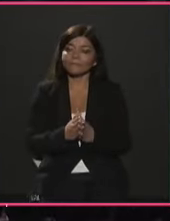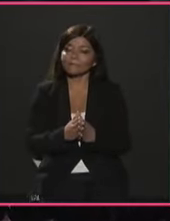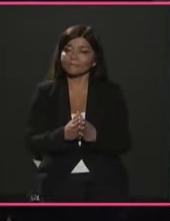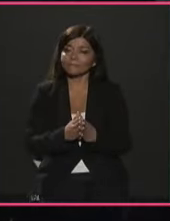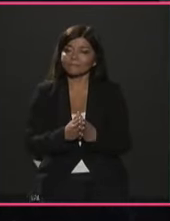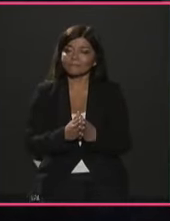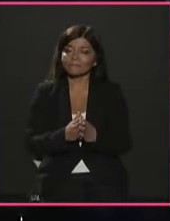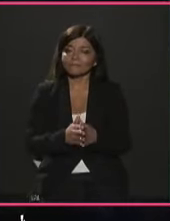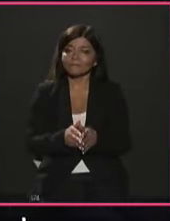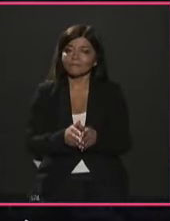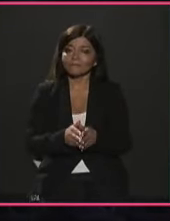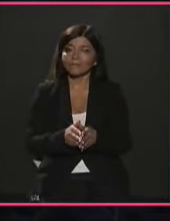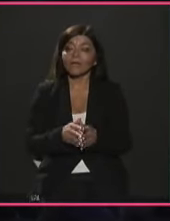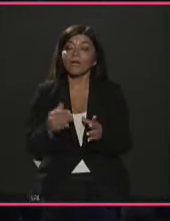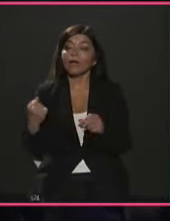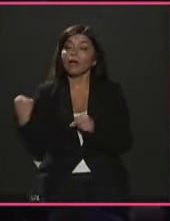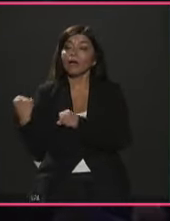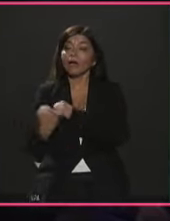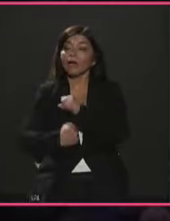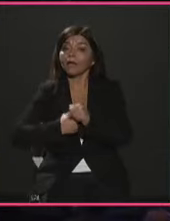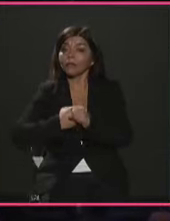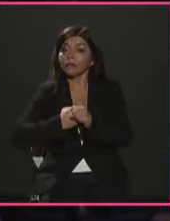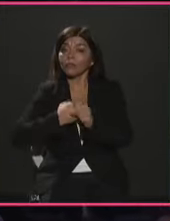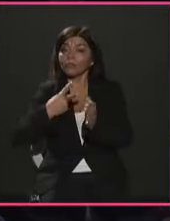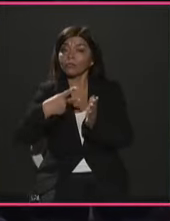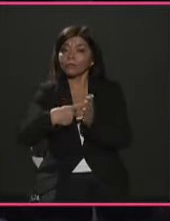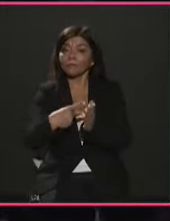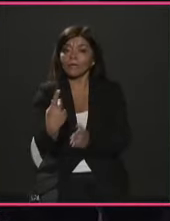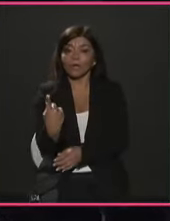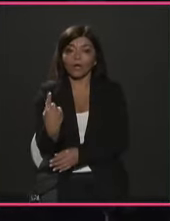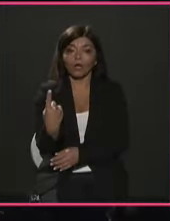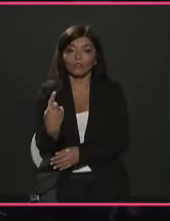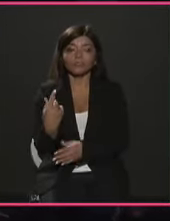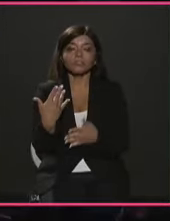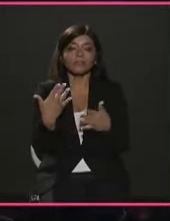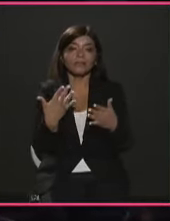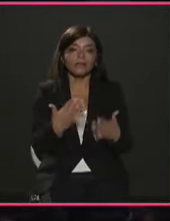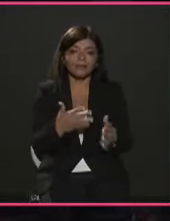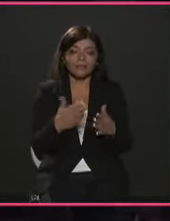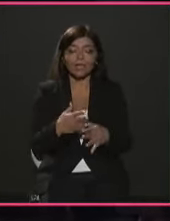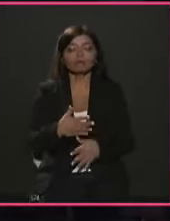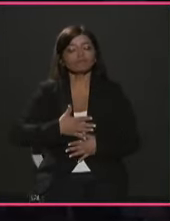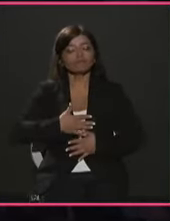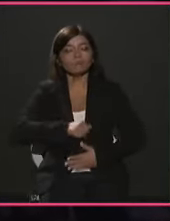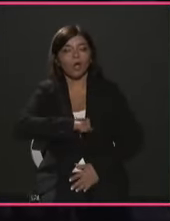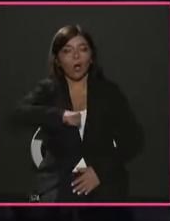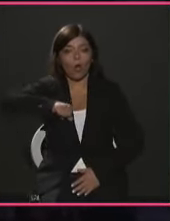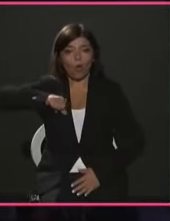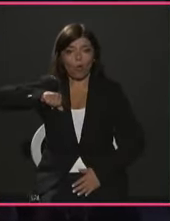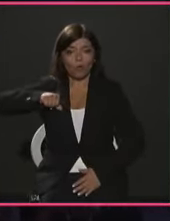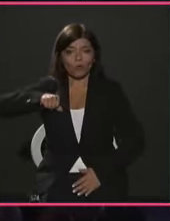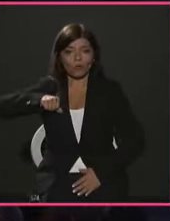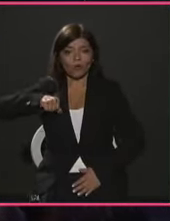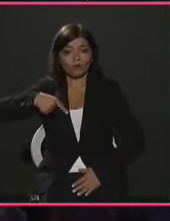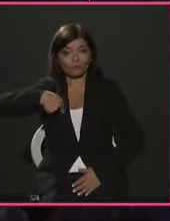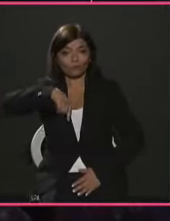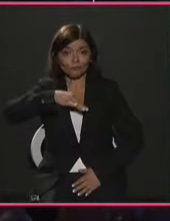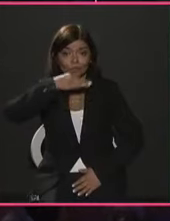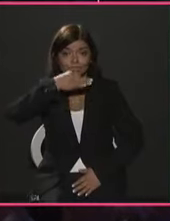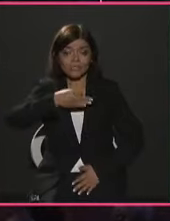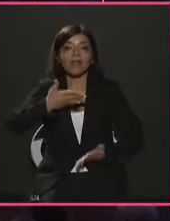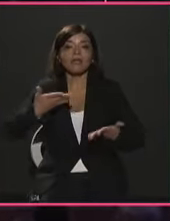tecnología desde el año 2011 una vez más con mucho orgullo podemos decir